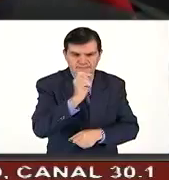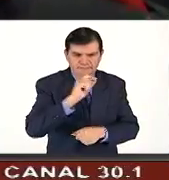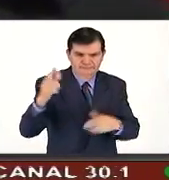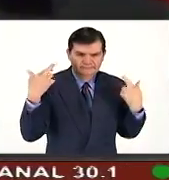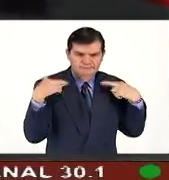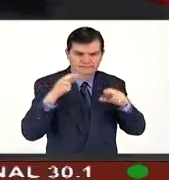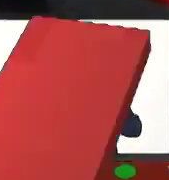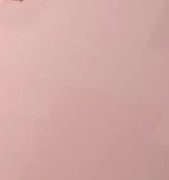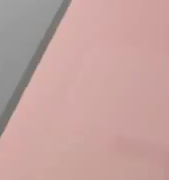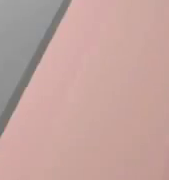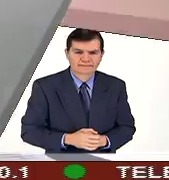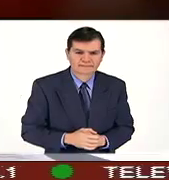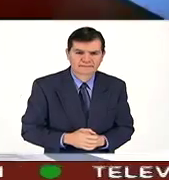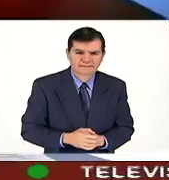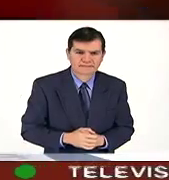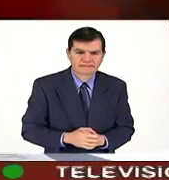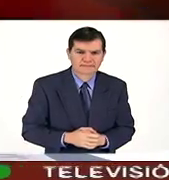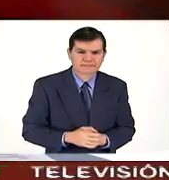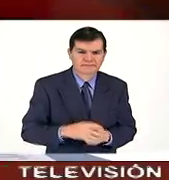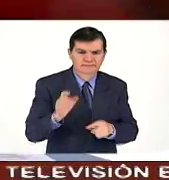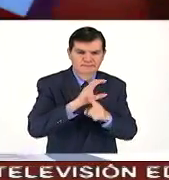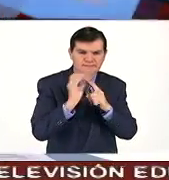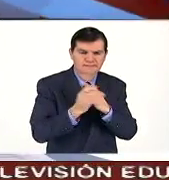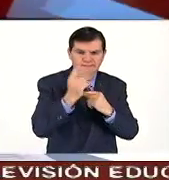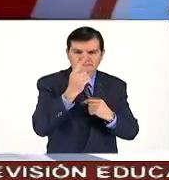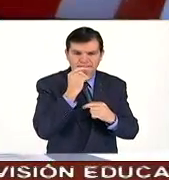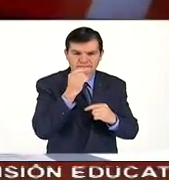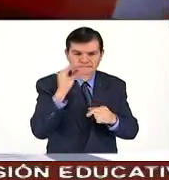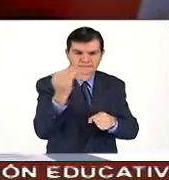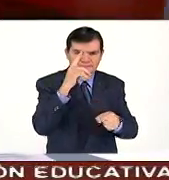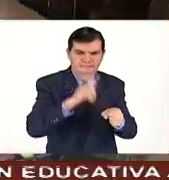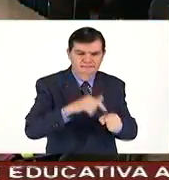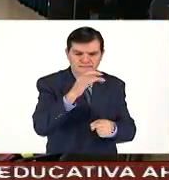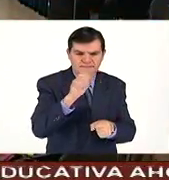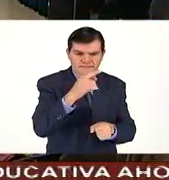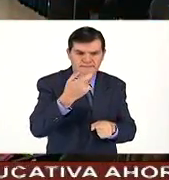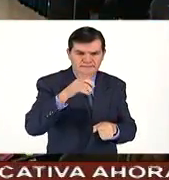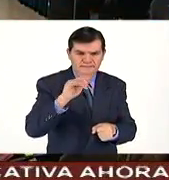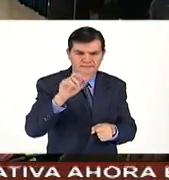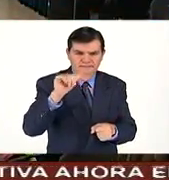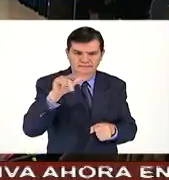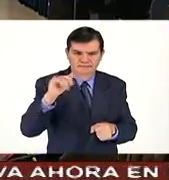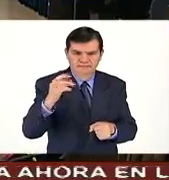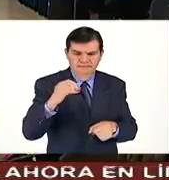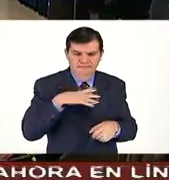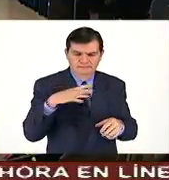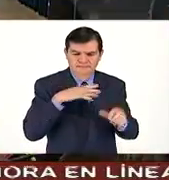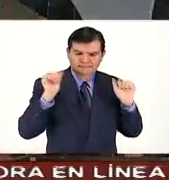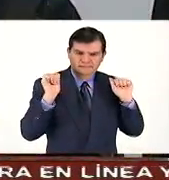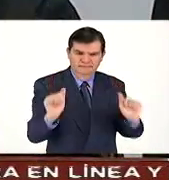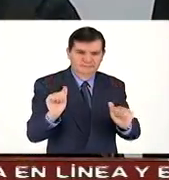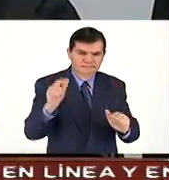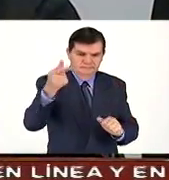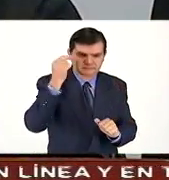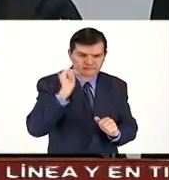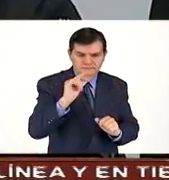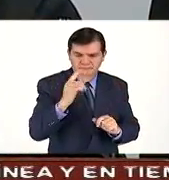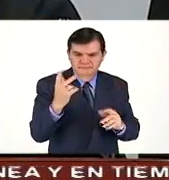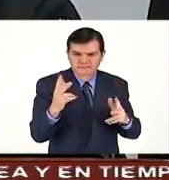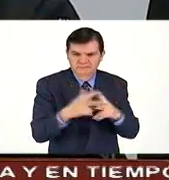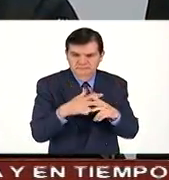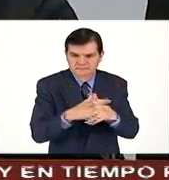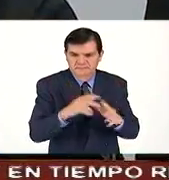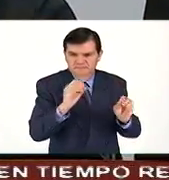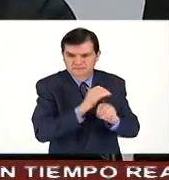profesional docente. El comisionado de la Policía Federal, Enrique Galindo, aseguró que se registró saldo blanco en Guerrero durante la